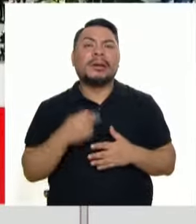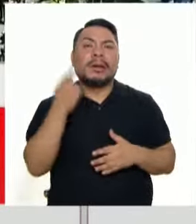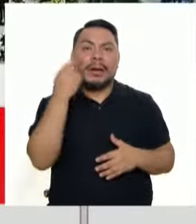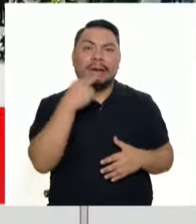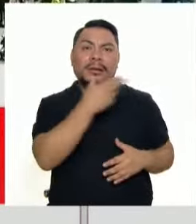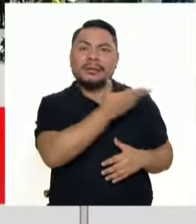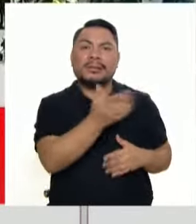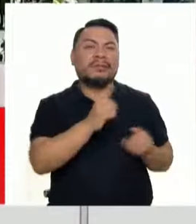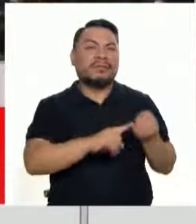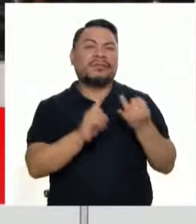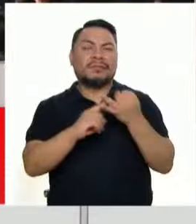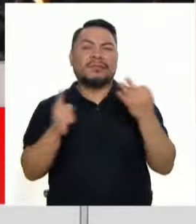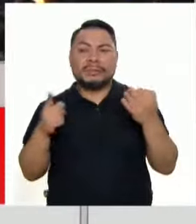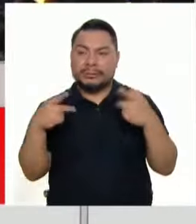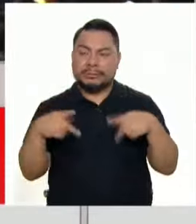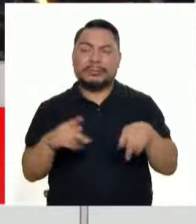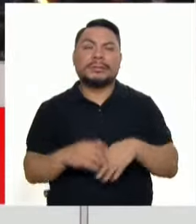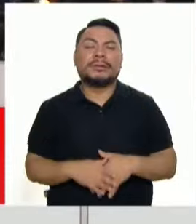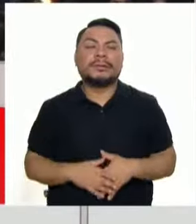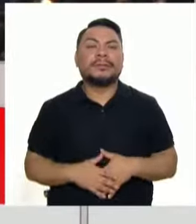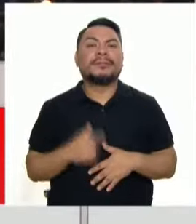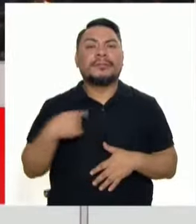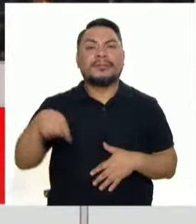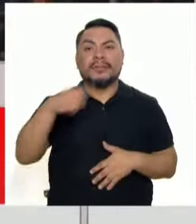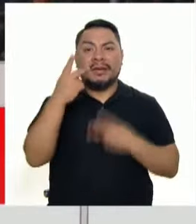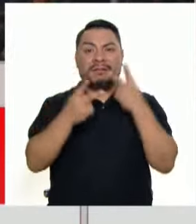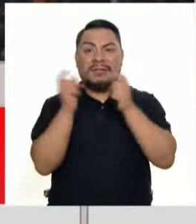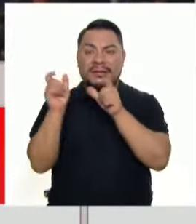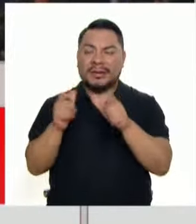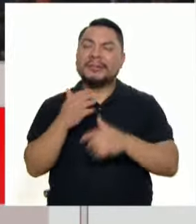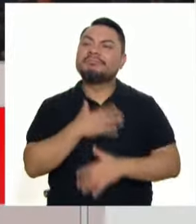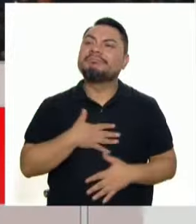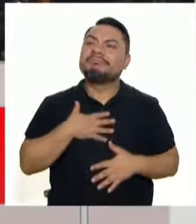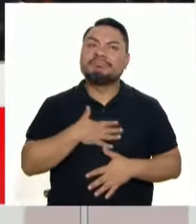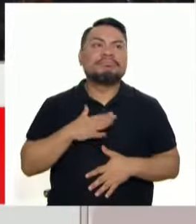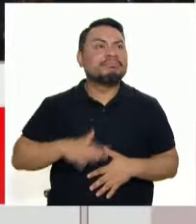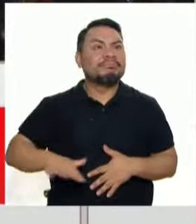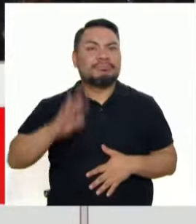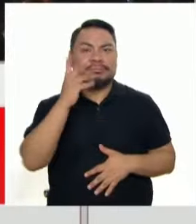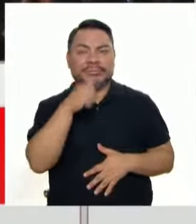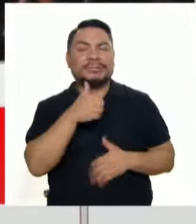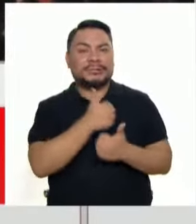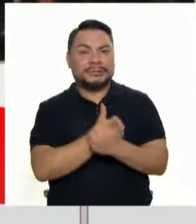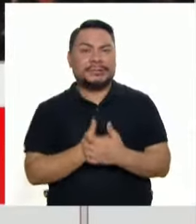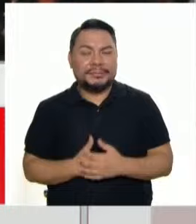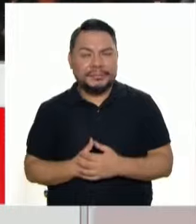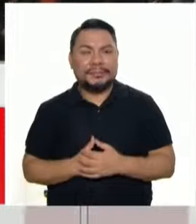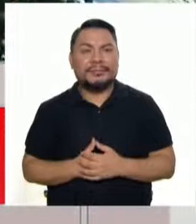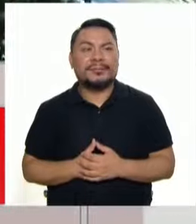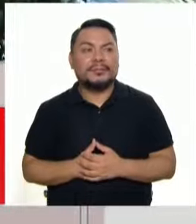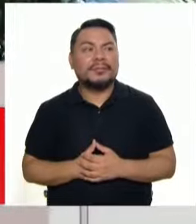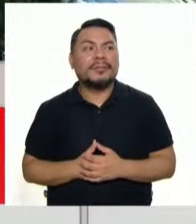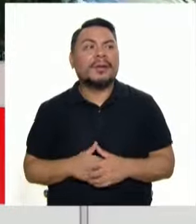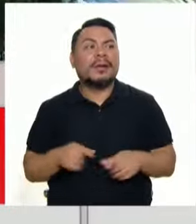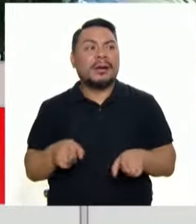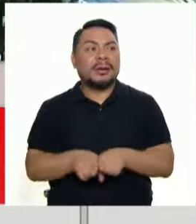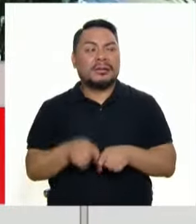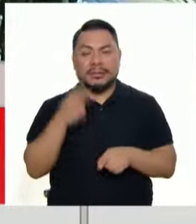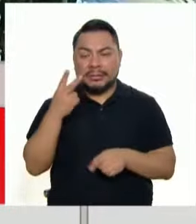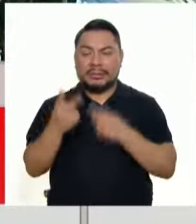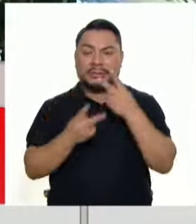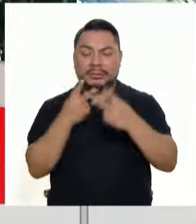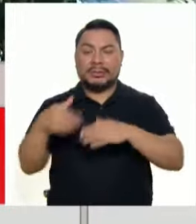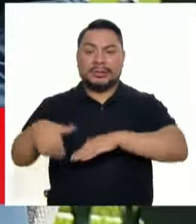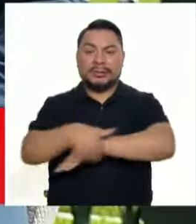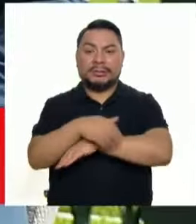restaurantes y otros que permiten que nuestros visitantes tengan pues una estadía adecuada. Bueno, y debe haber intervención en las pistas, ¿no? También hemos